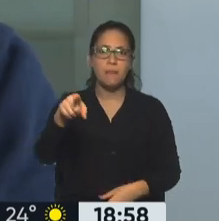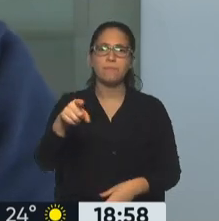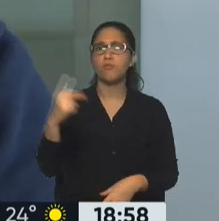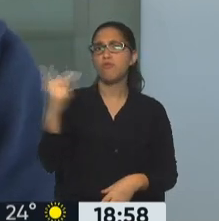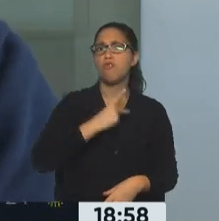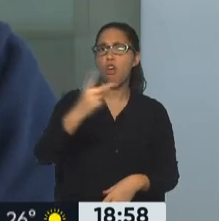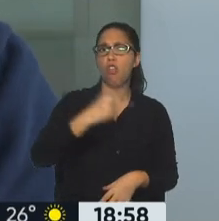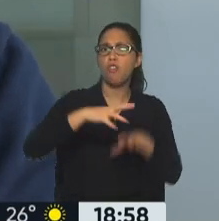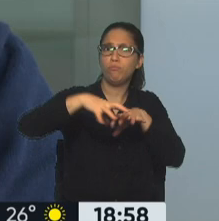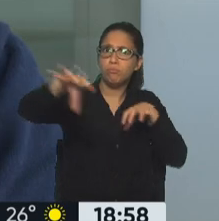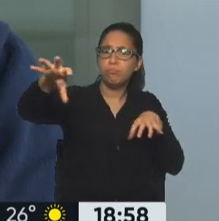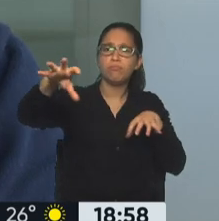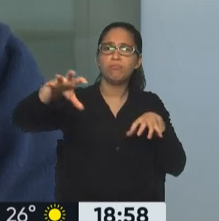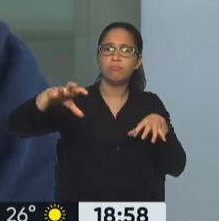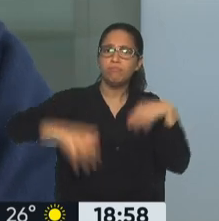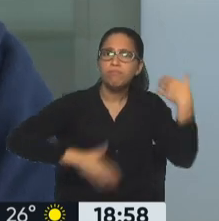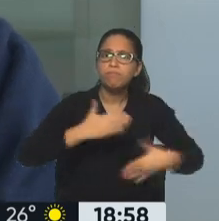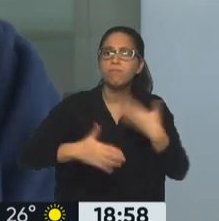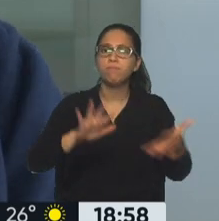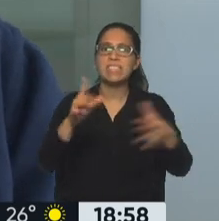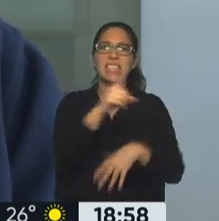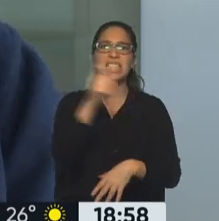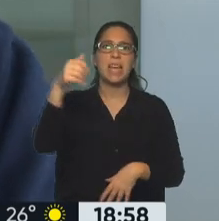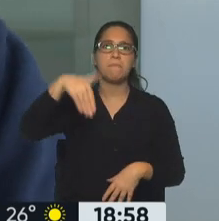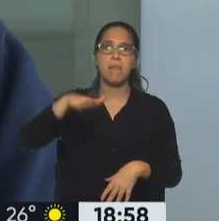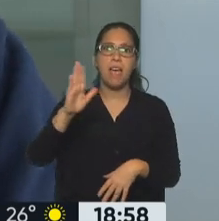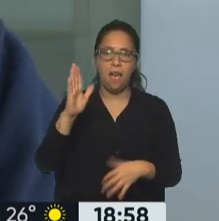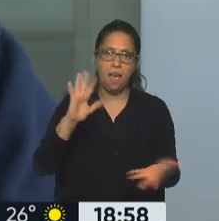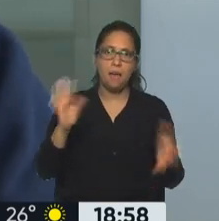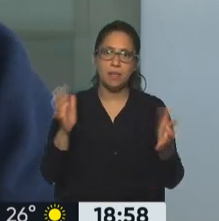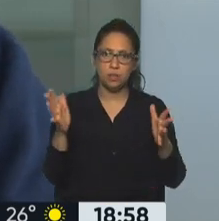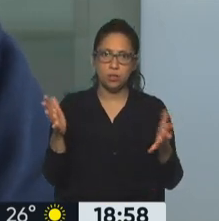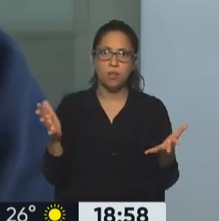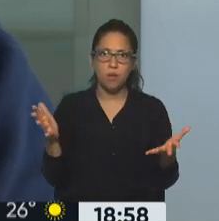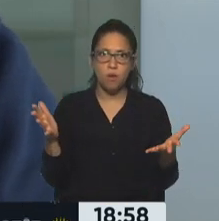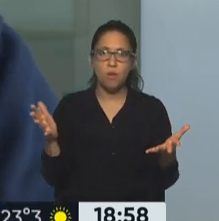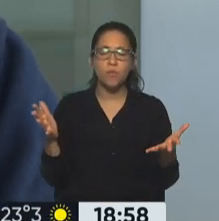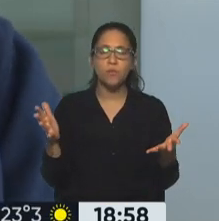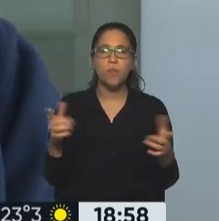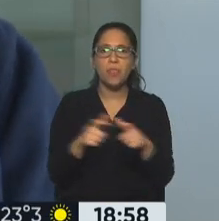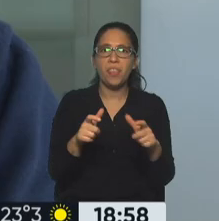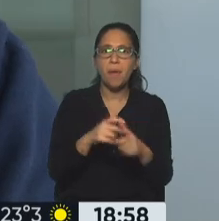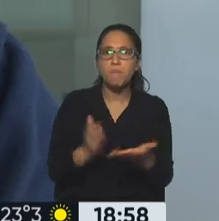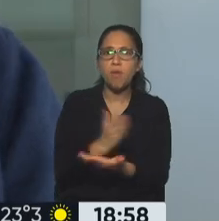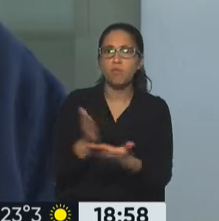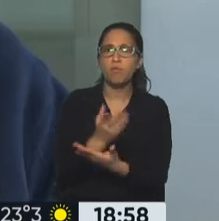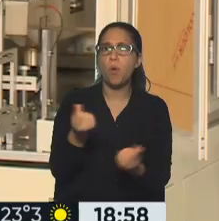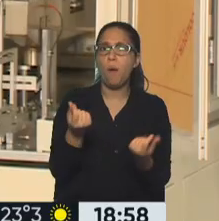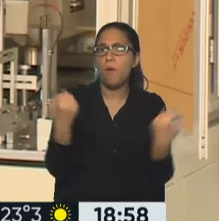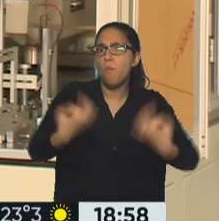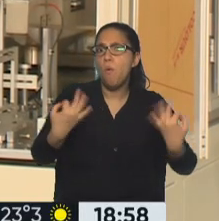dos vamos a estar acercándonos a los 100 mega, que es una 100 megawatt hora año, que es un buen valor para